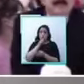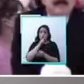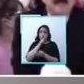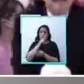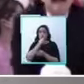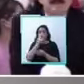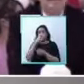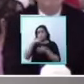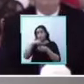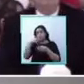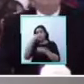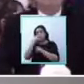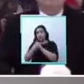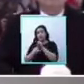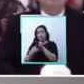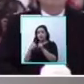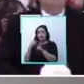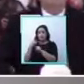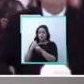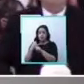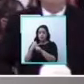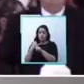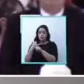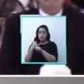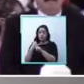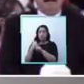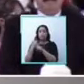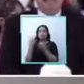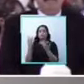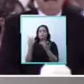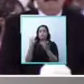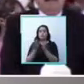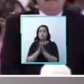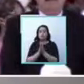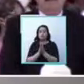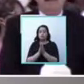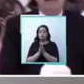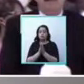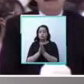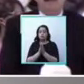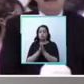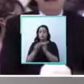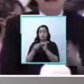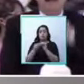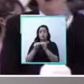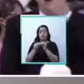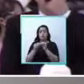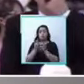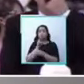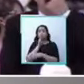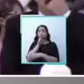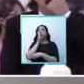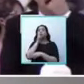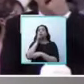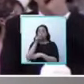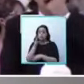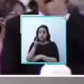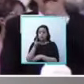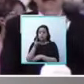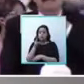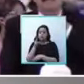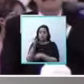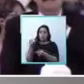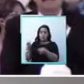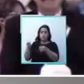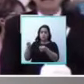país pues incremento o mejores proyectos, ¿verdad?, para que dinamice la economía, ya sea en estas obras de